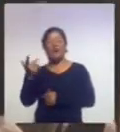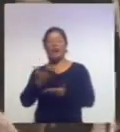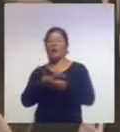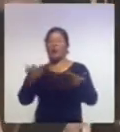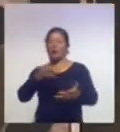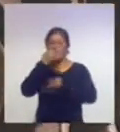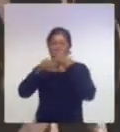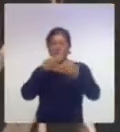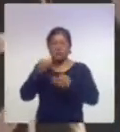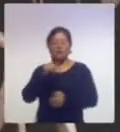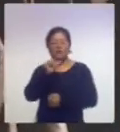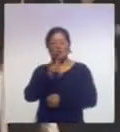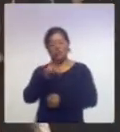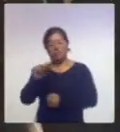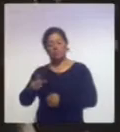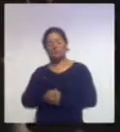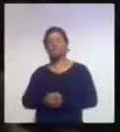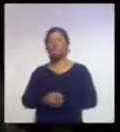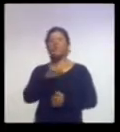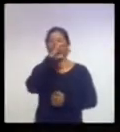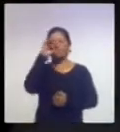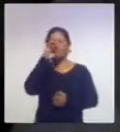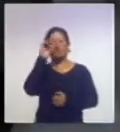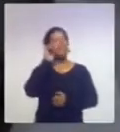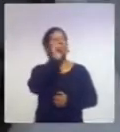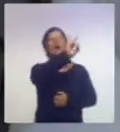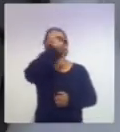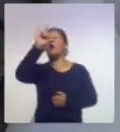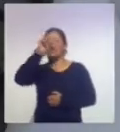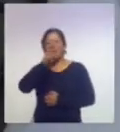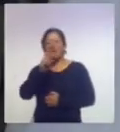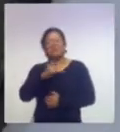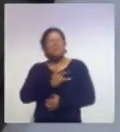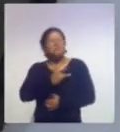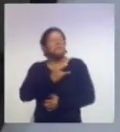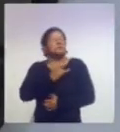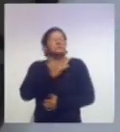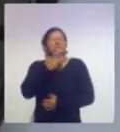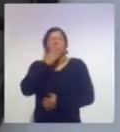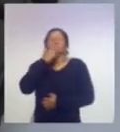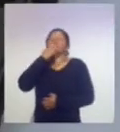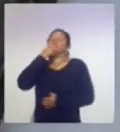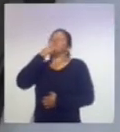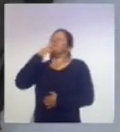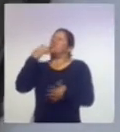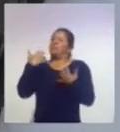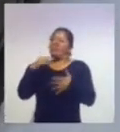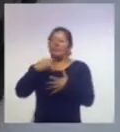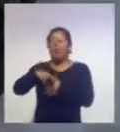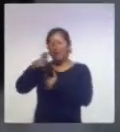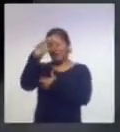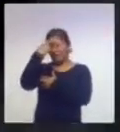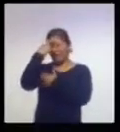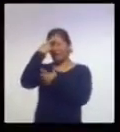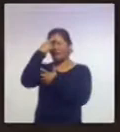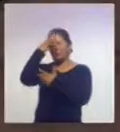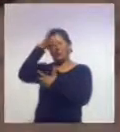Fotografías en tono sepia que retratan la nostalgia. Trenes en miniatura que evocan a sus congéneres de mayor